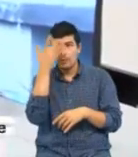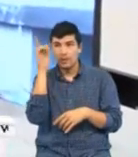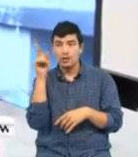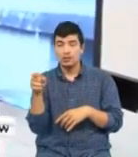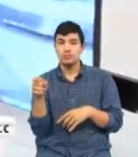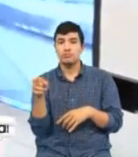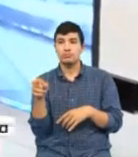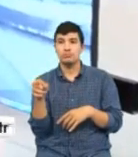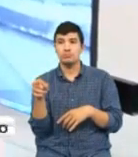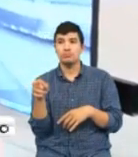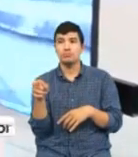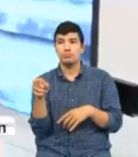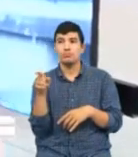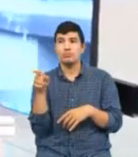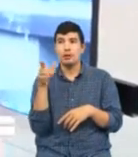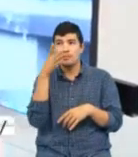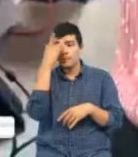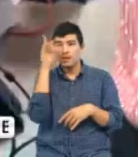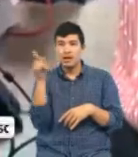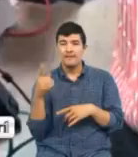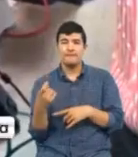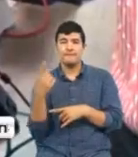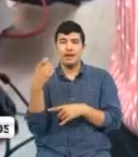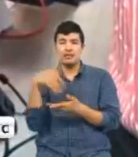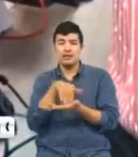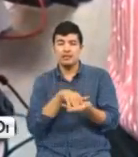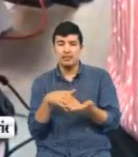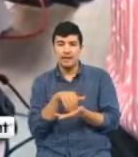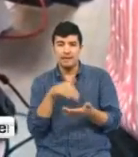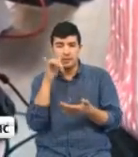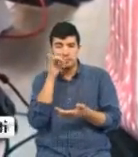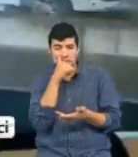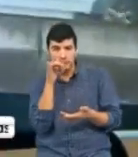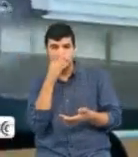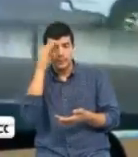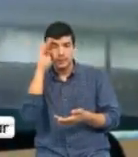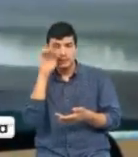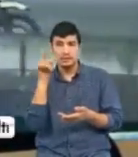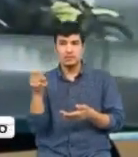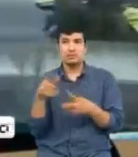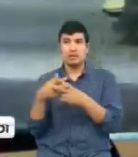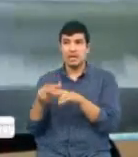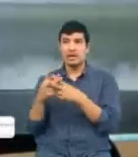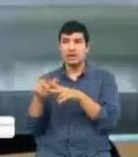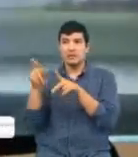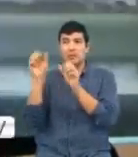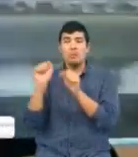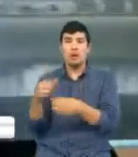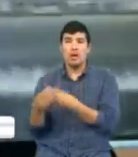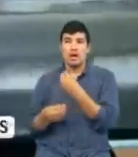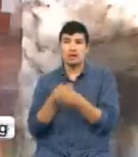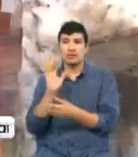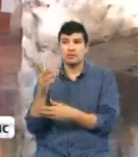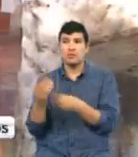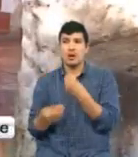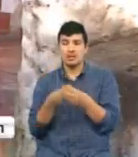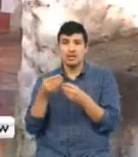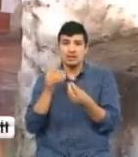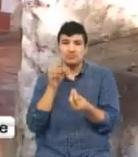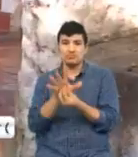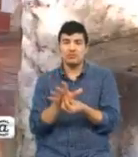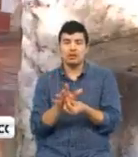convertir en el talón de Aquiles y una herramienta importante para que los ladrones puedan hacer y cometer sus fechorías.